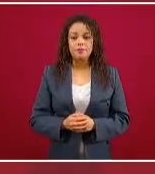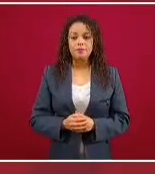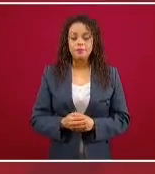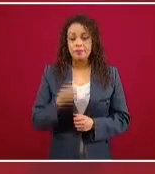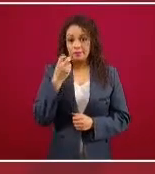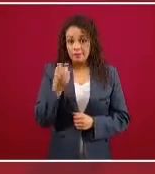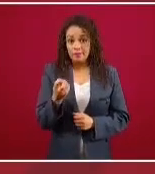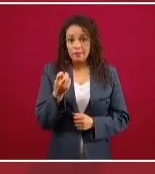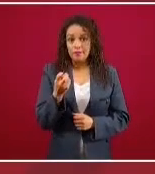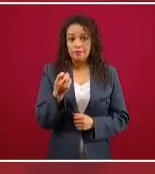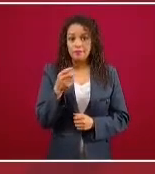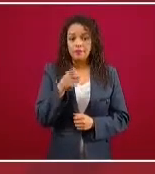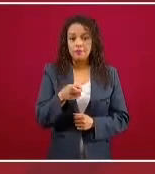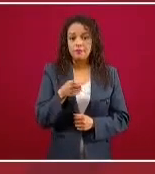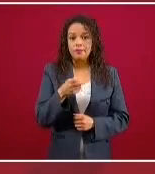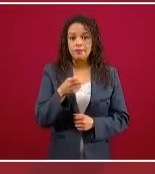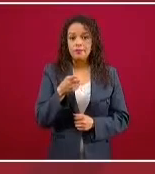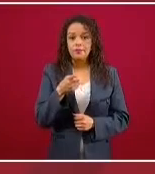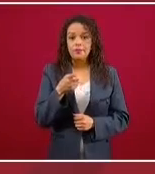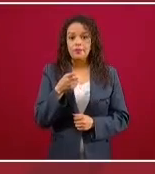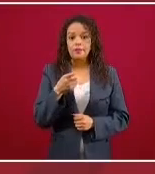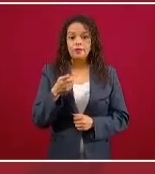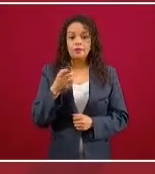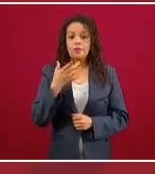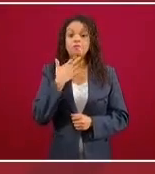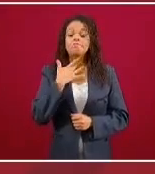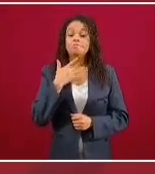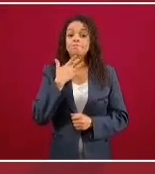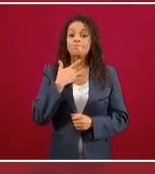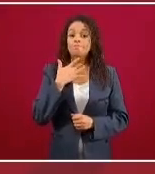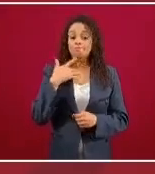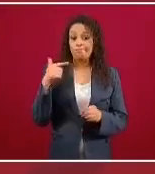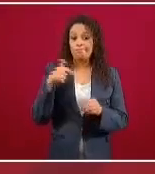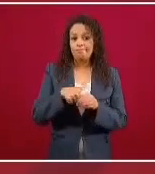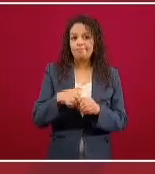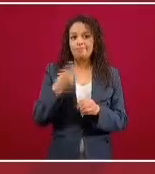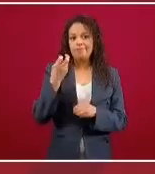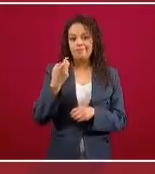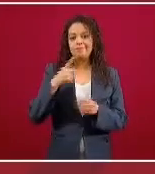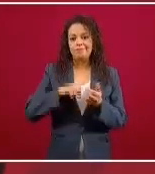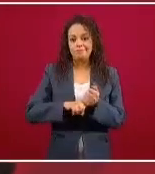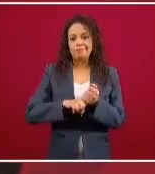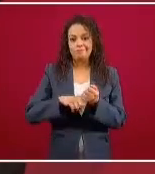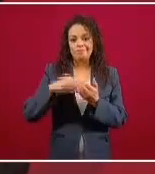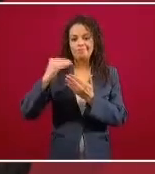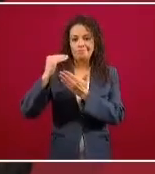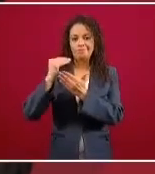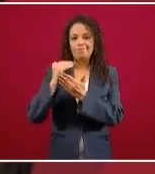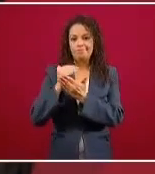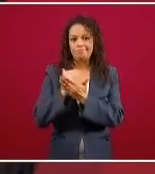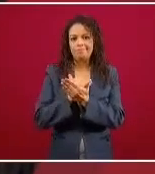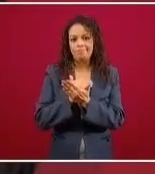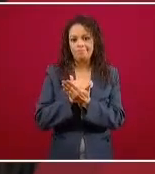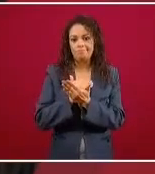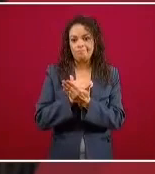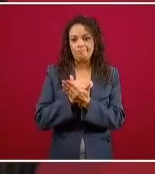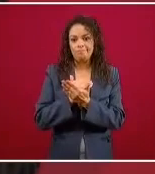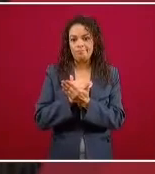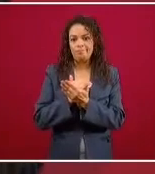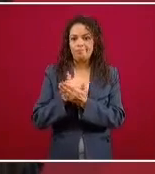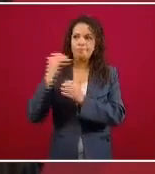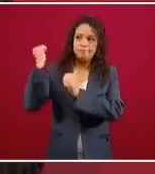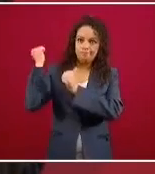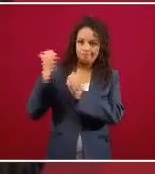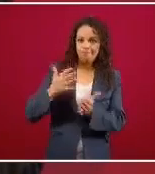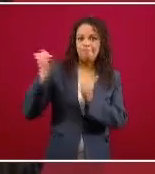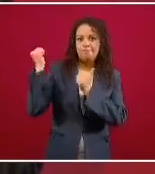nuestras gasolinas vamos a reducir las importaciones de